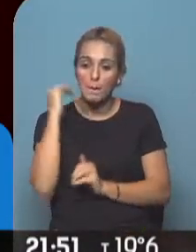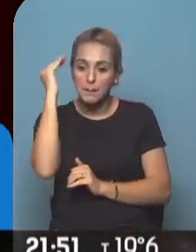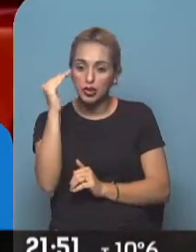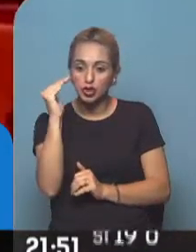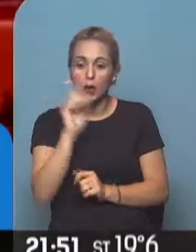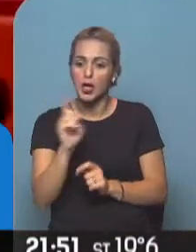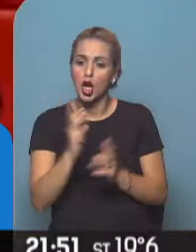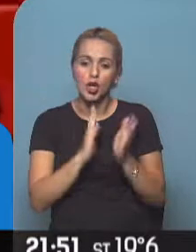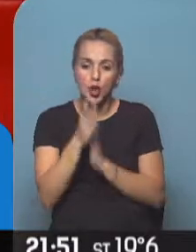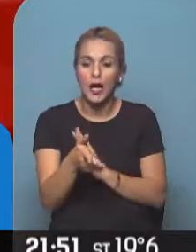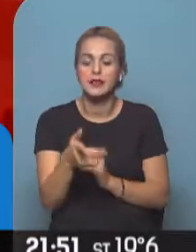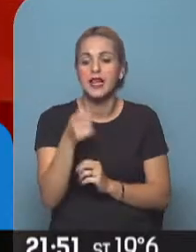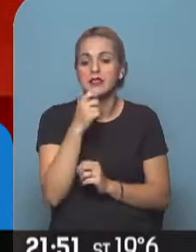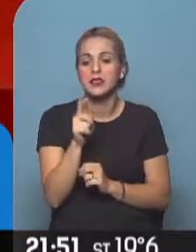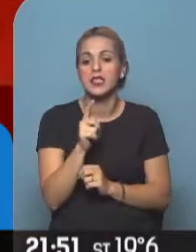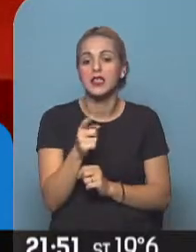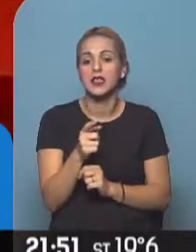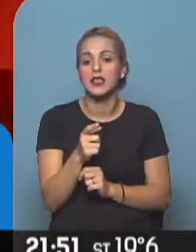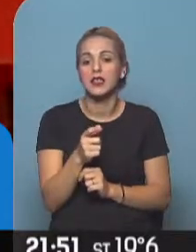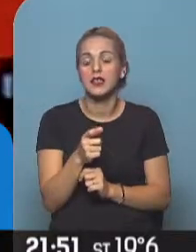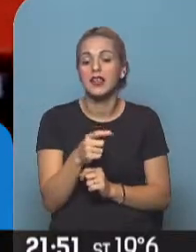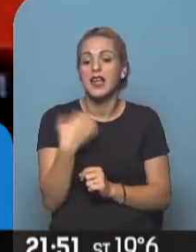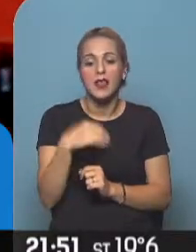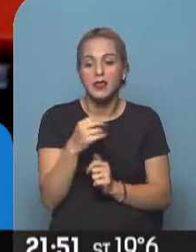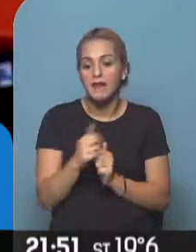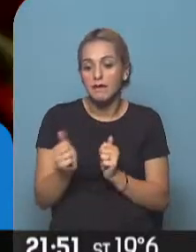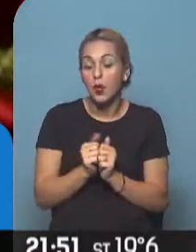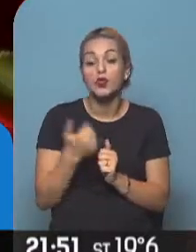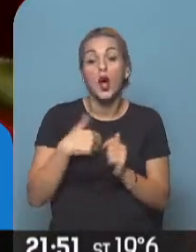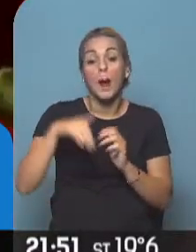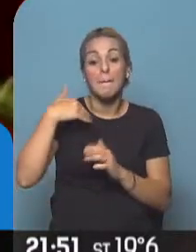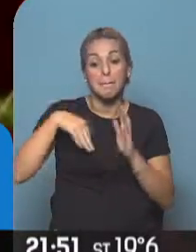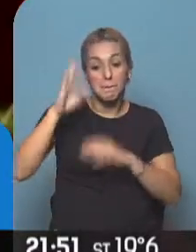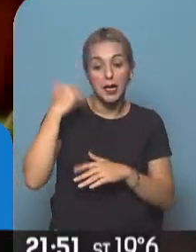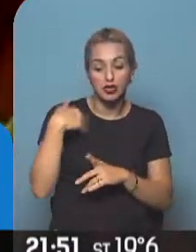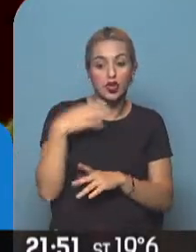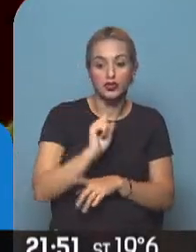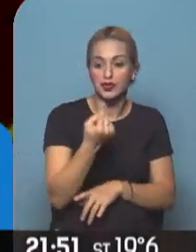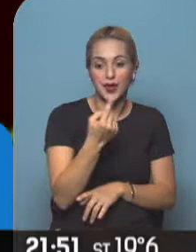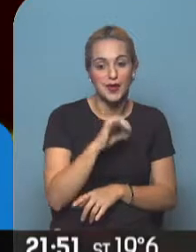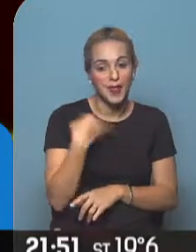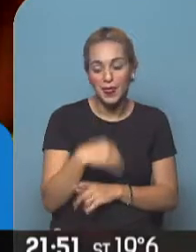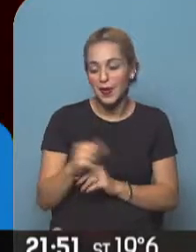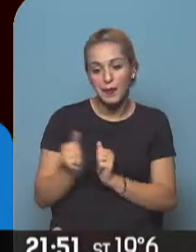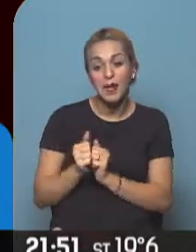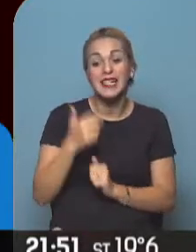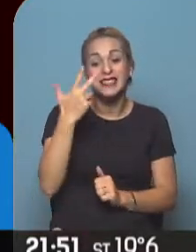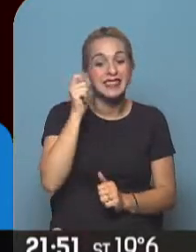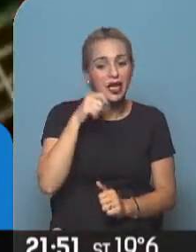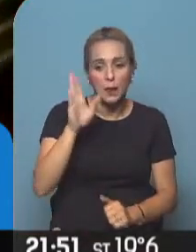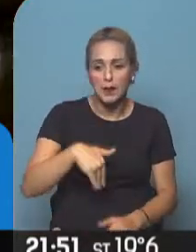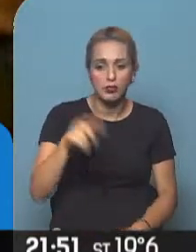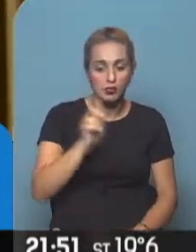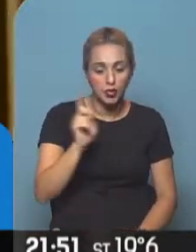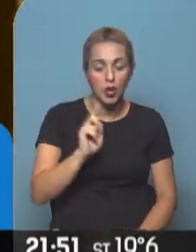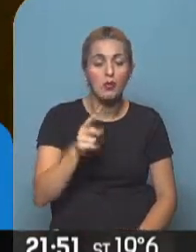va a entrar ningún mayor que no venga con un menor. Además de esto, no pueden ir menores de 3 años. Una gran idea entonces